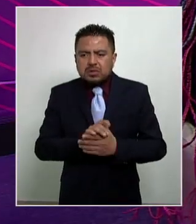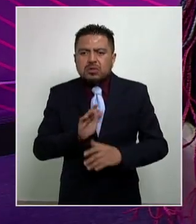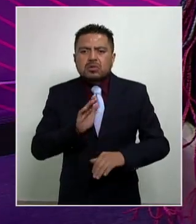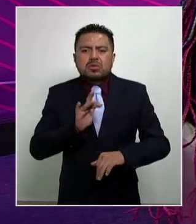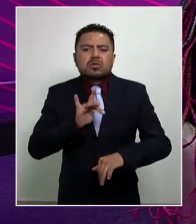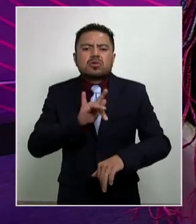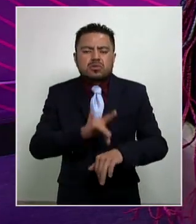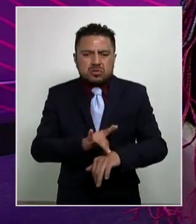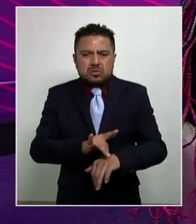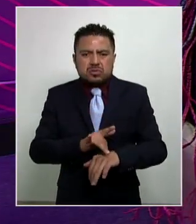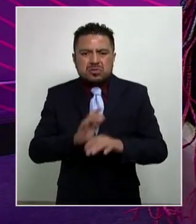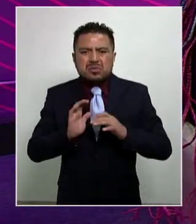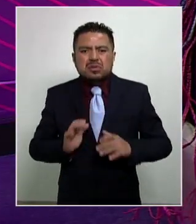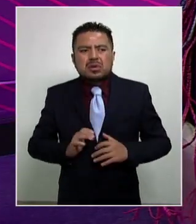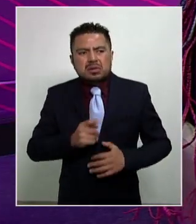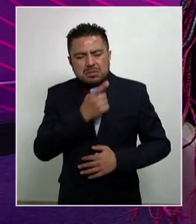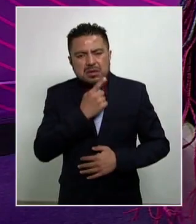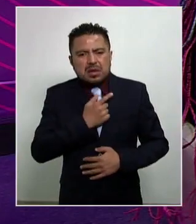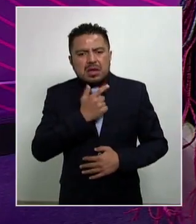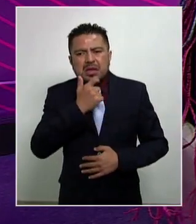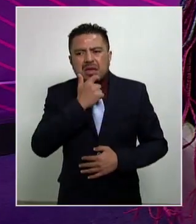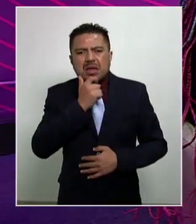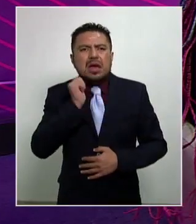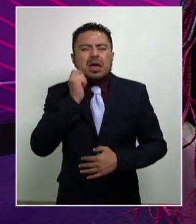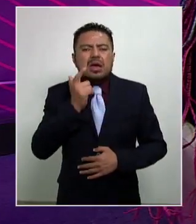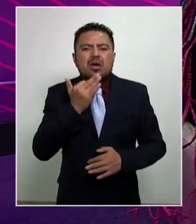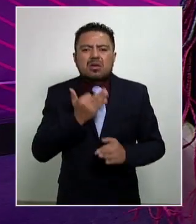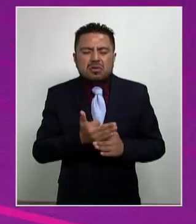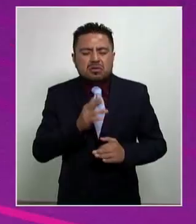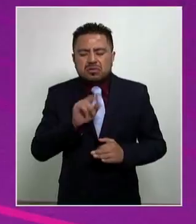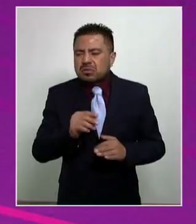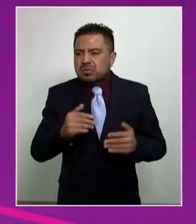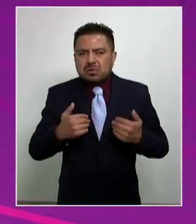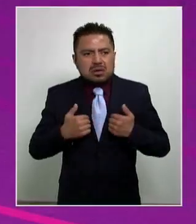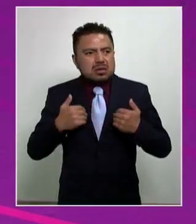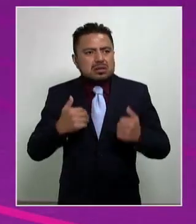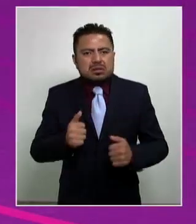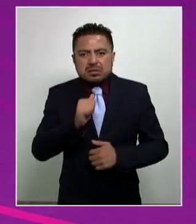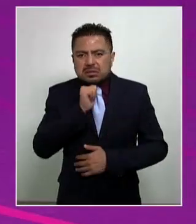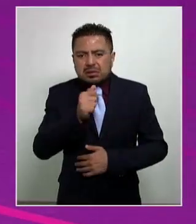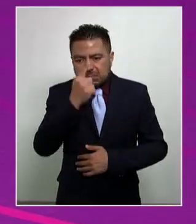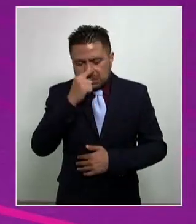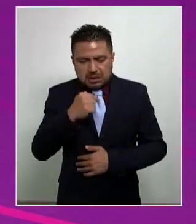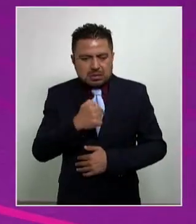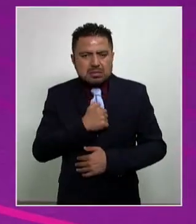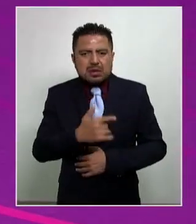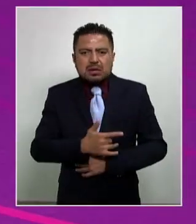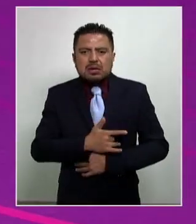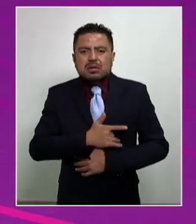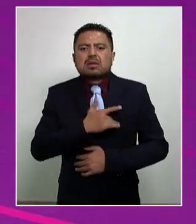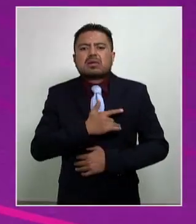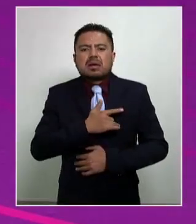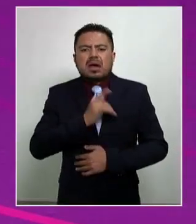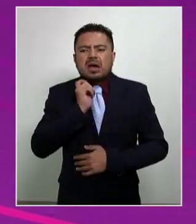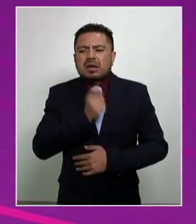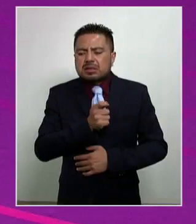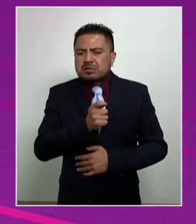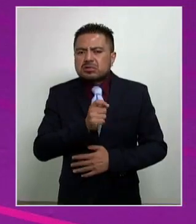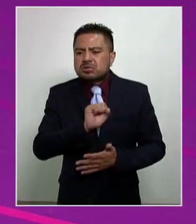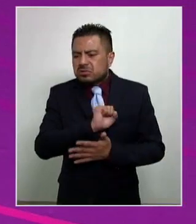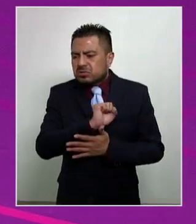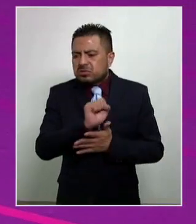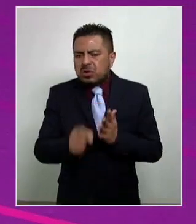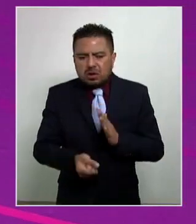aquí y me dijo algo en inglés que hasta hoy no he entendido. Pero para mí fue como lo que estaba